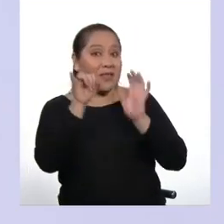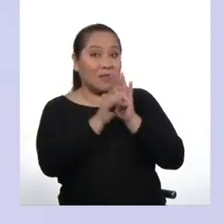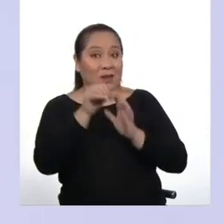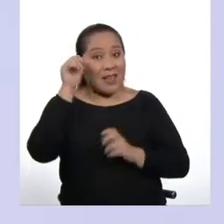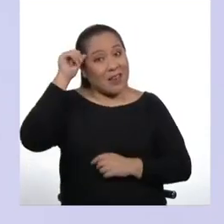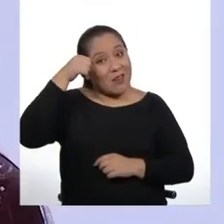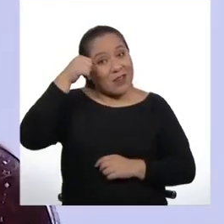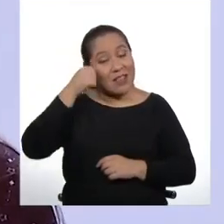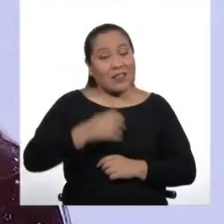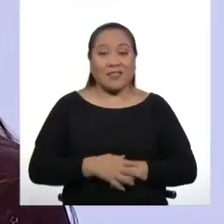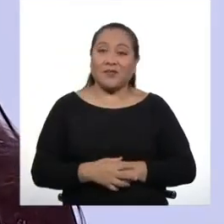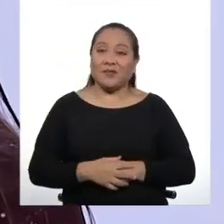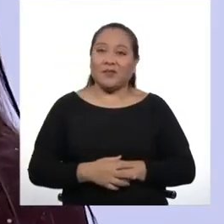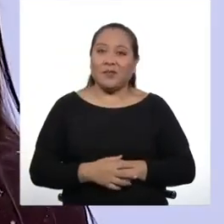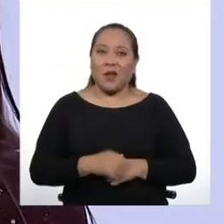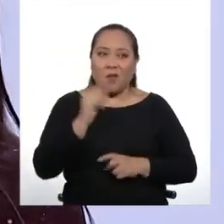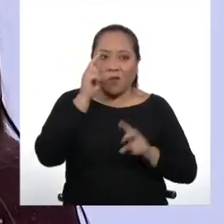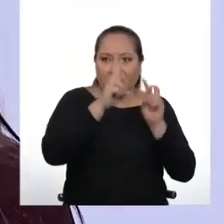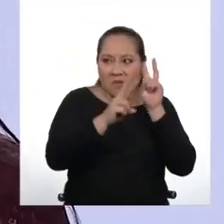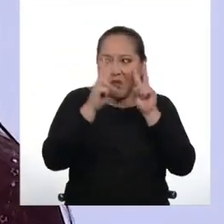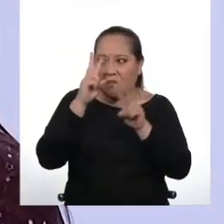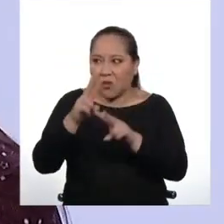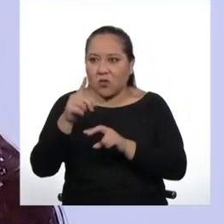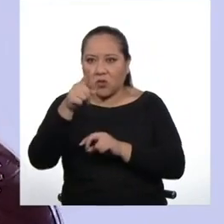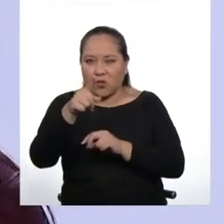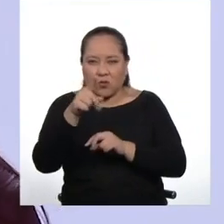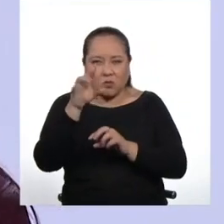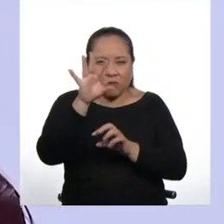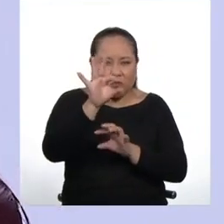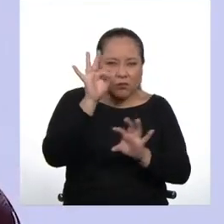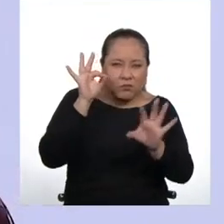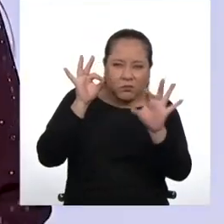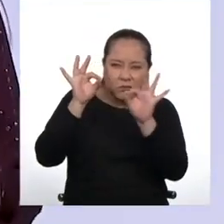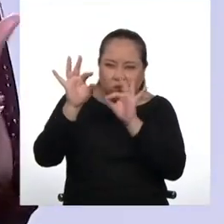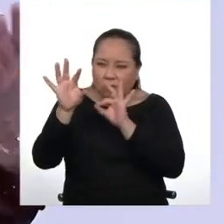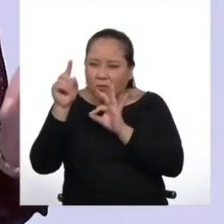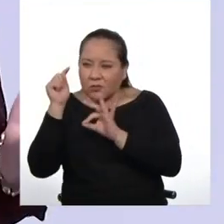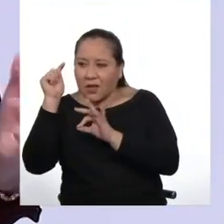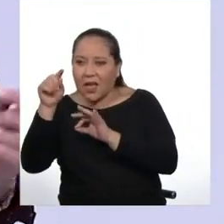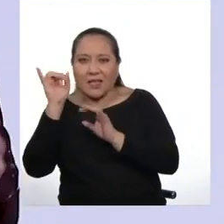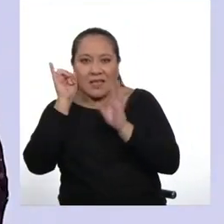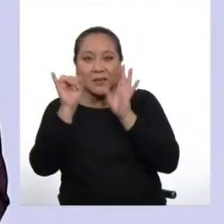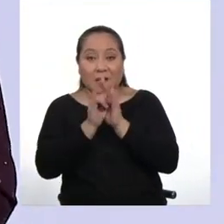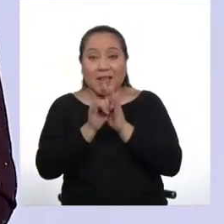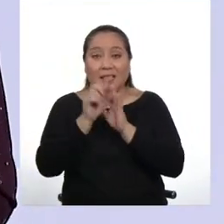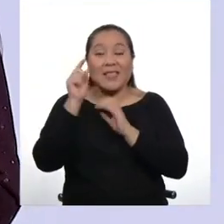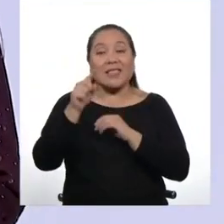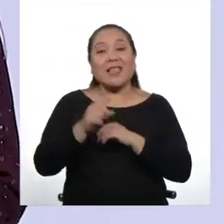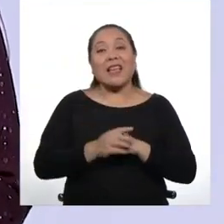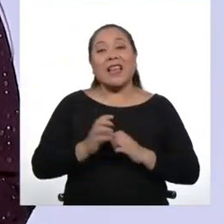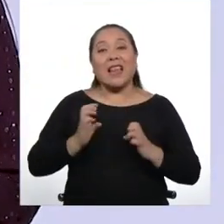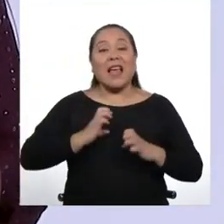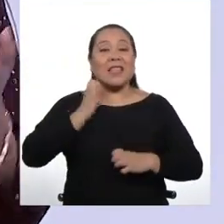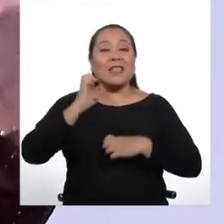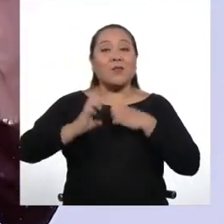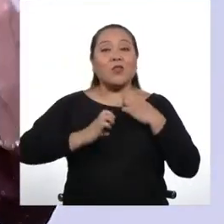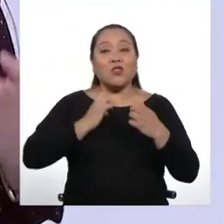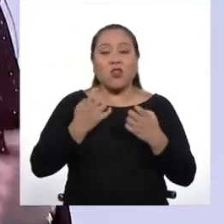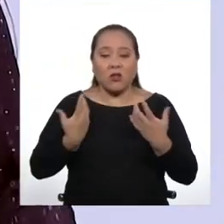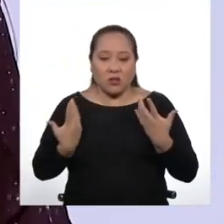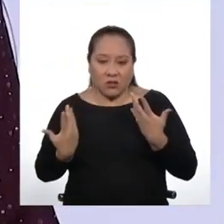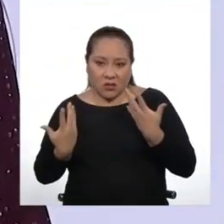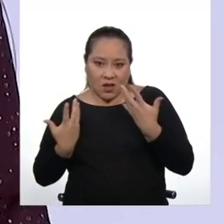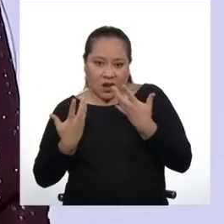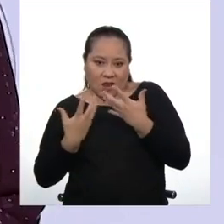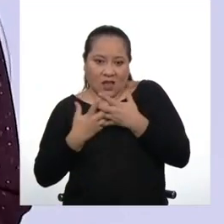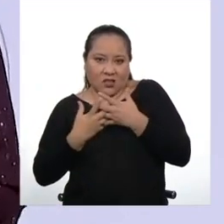¿recuerdan? Pudimos identificarlas porque se reconocen. Las emociones se relacionan con los